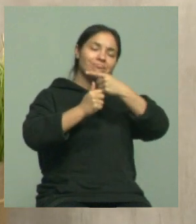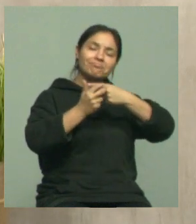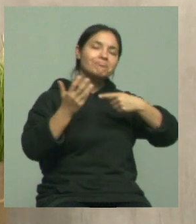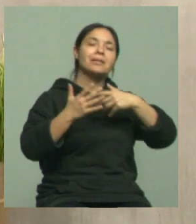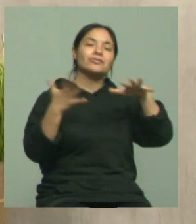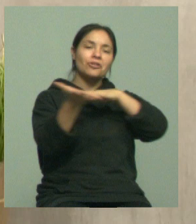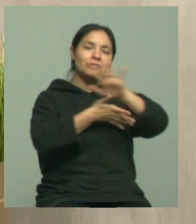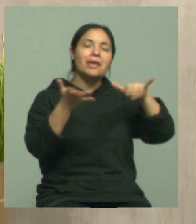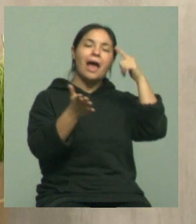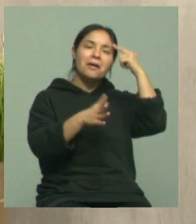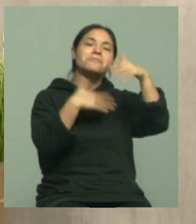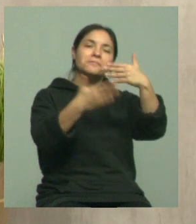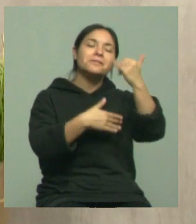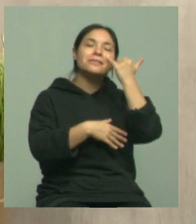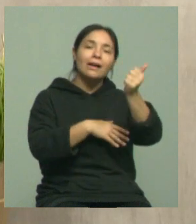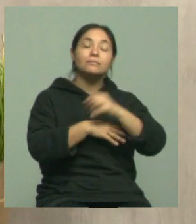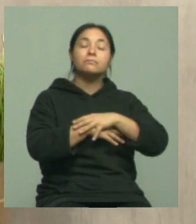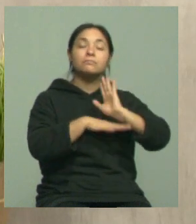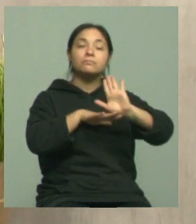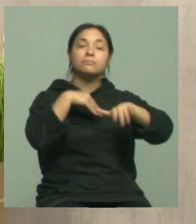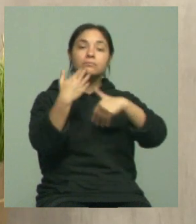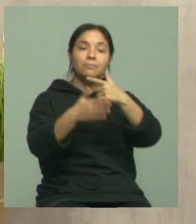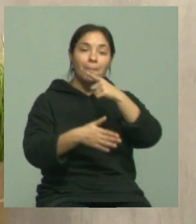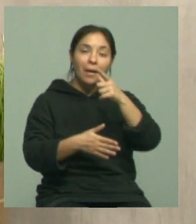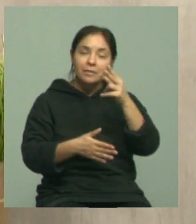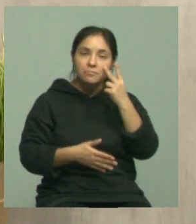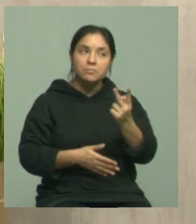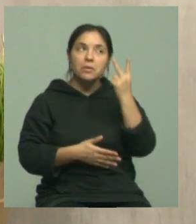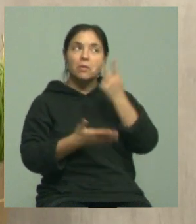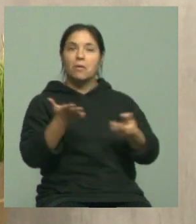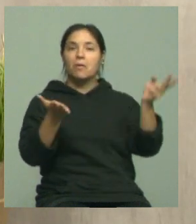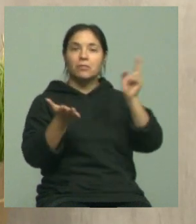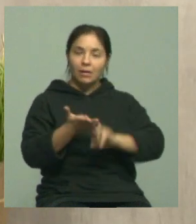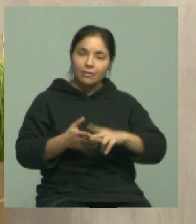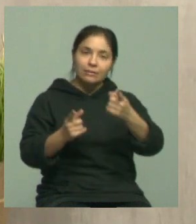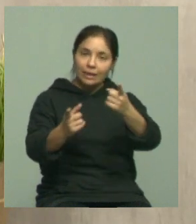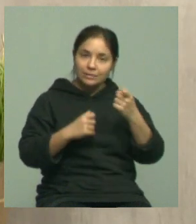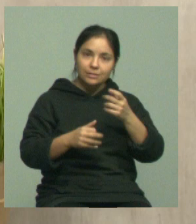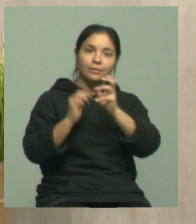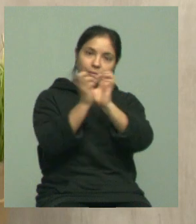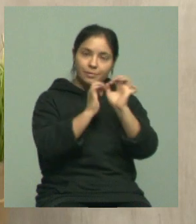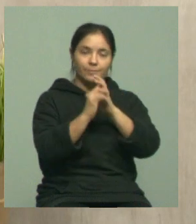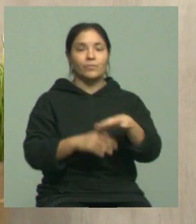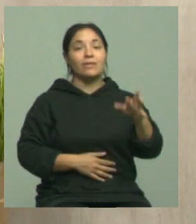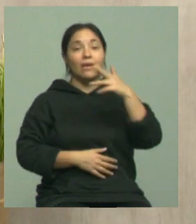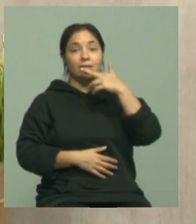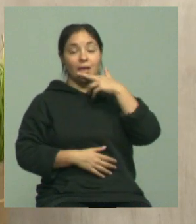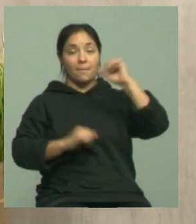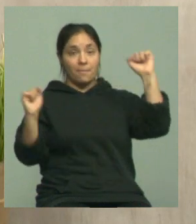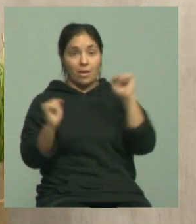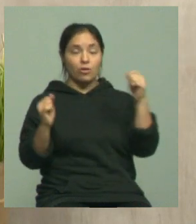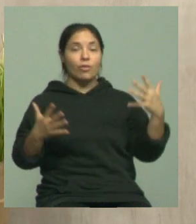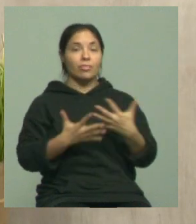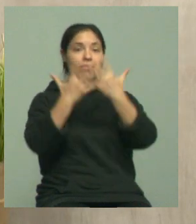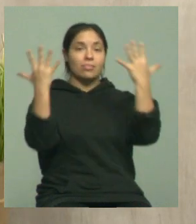más igualitaria o una sociedad en paz, no Sí. estoy hablando de nada más. El 17 de mayo, como vos decís, fue el día contra la homofobia,